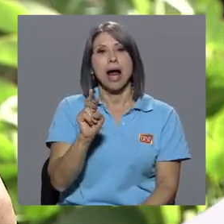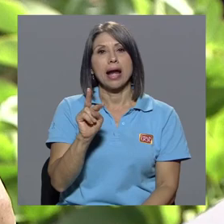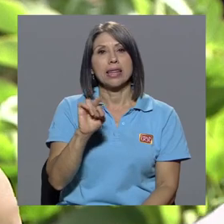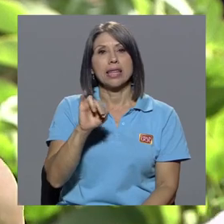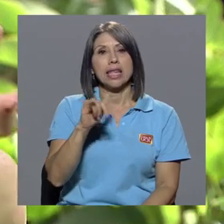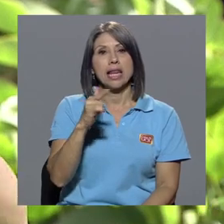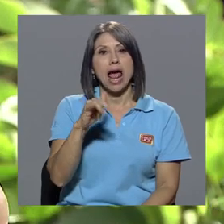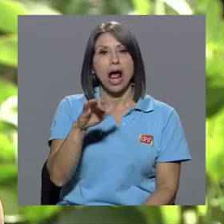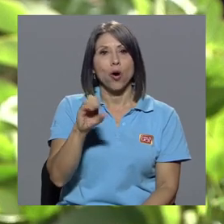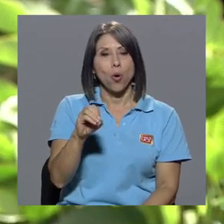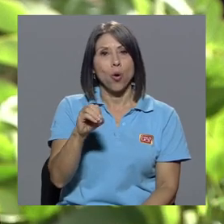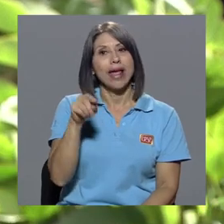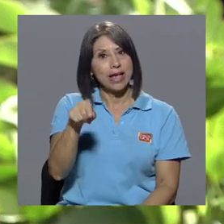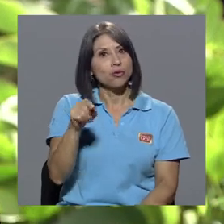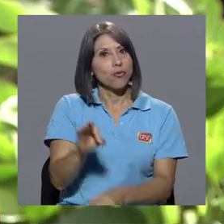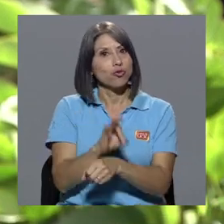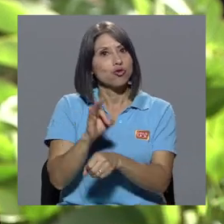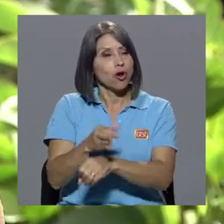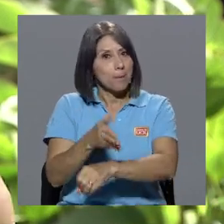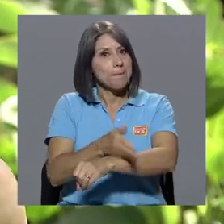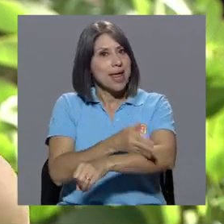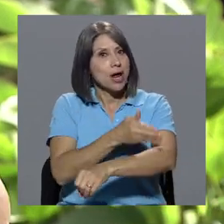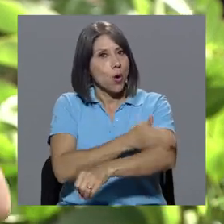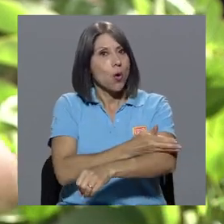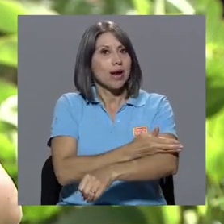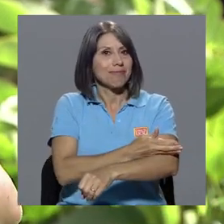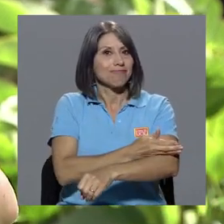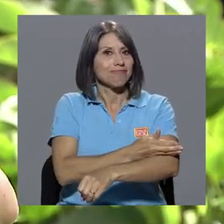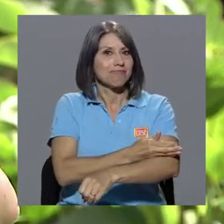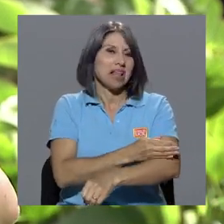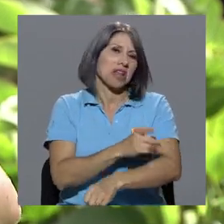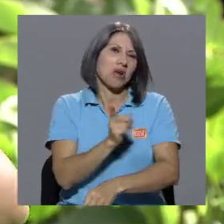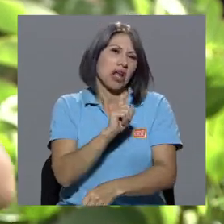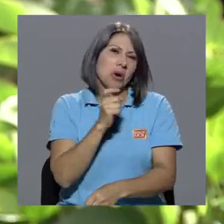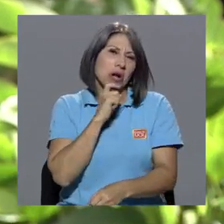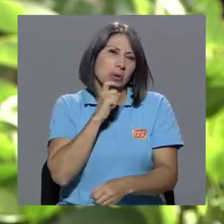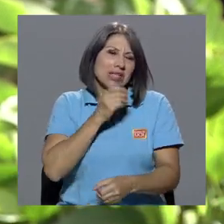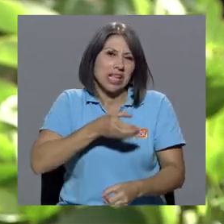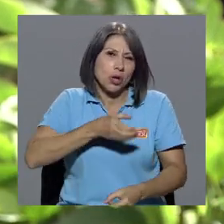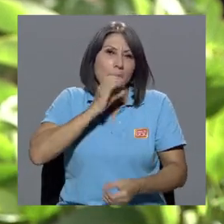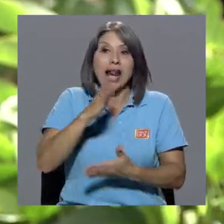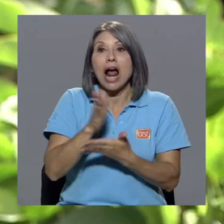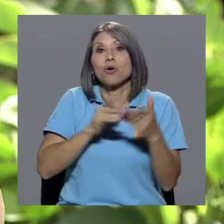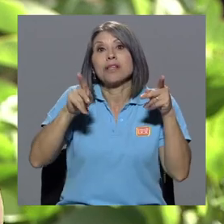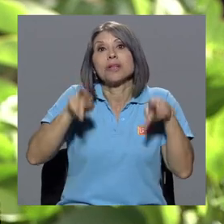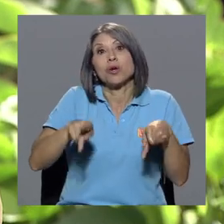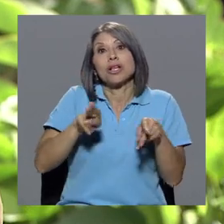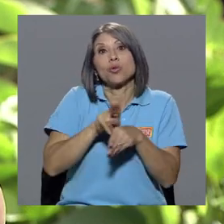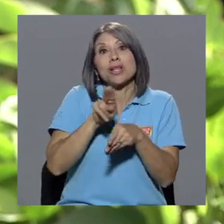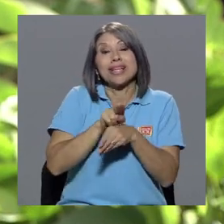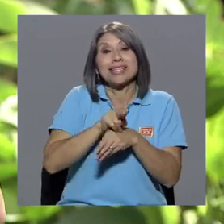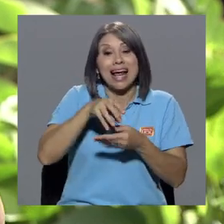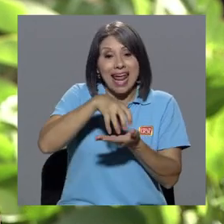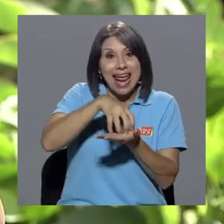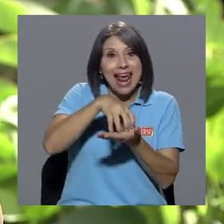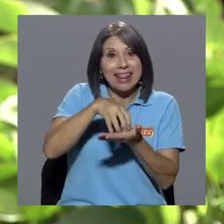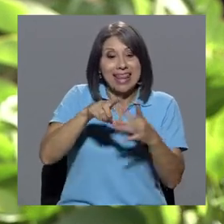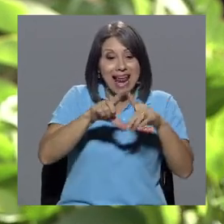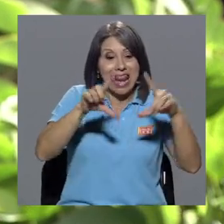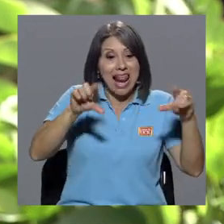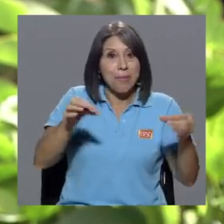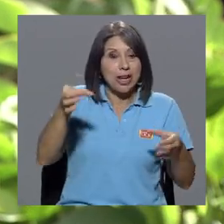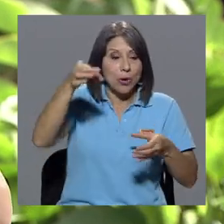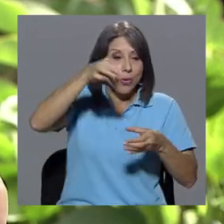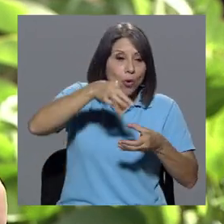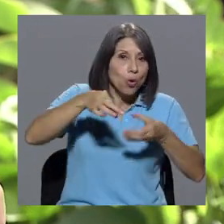lo que funciona, lo que mejora a uno, a lo que no le cueste a uno tomar, ¿verdad? Hay gente que se toma su gelatina en lámina sin ninguna dificultad, otra